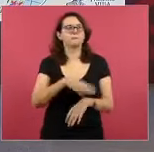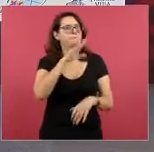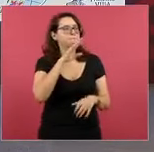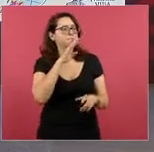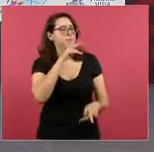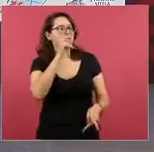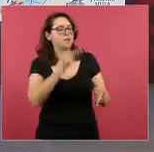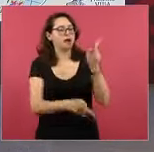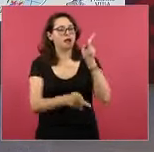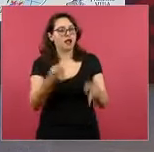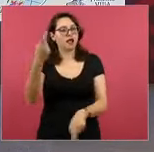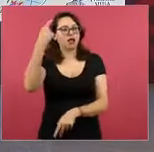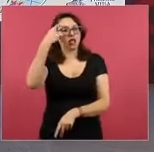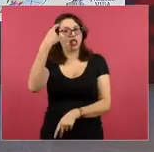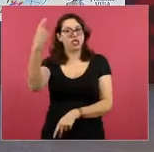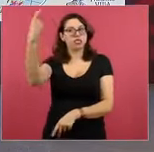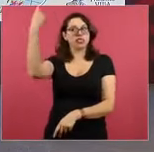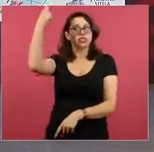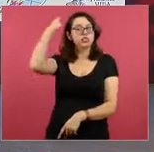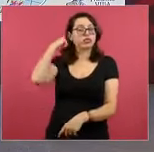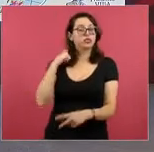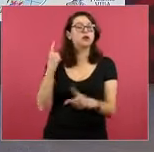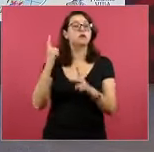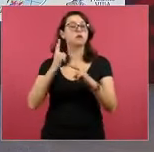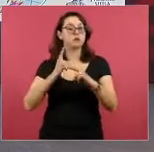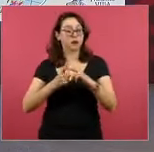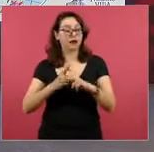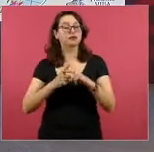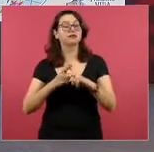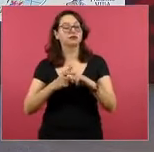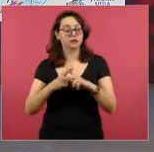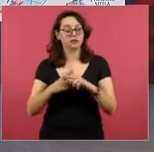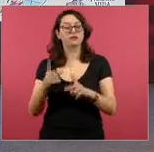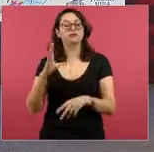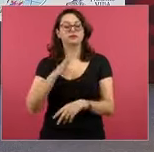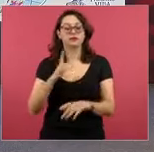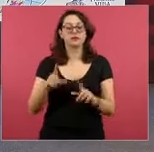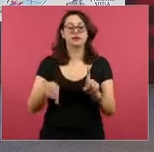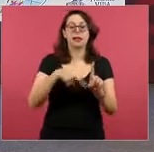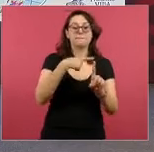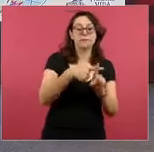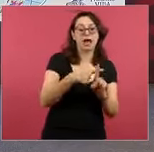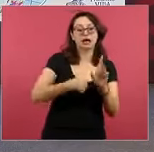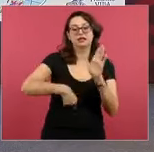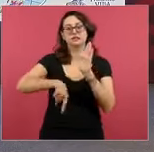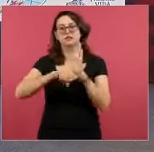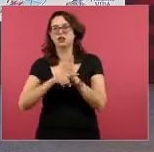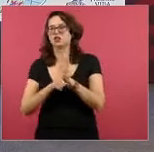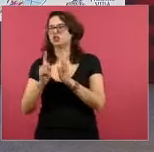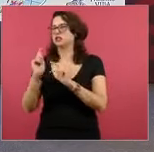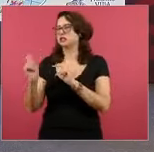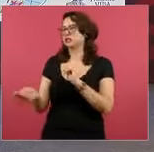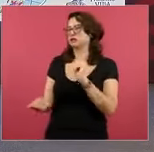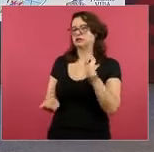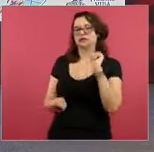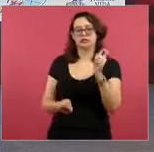manera está desarrollando ciertas situaciones, ciertas habilidades matemáticas como la suma, la resta, la interpretación, el manejo del croquis de su